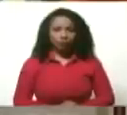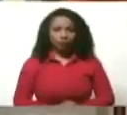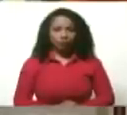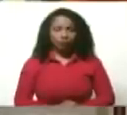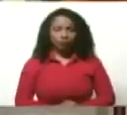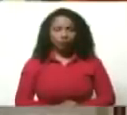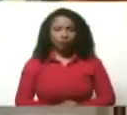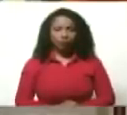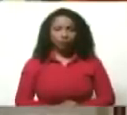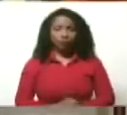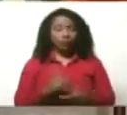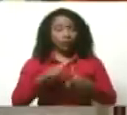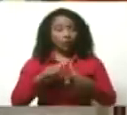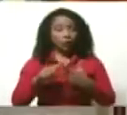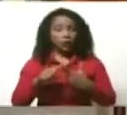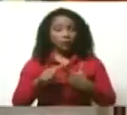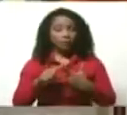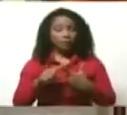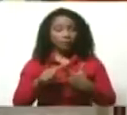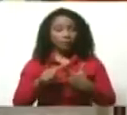En tal sentido,